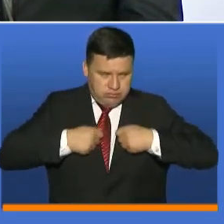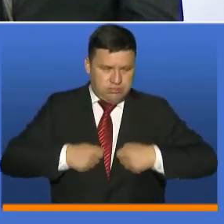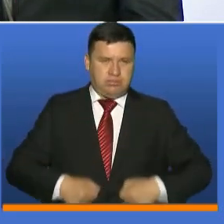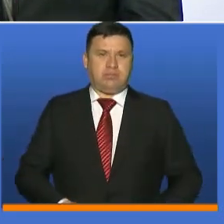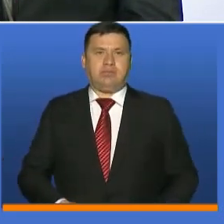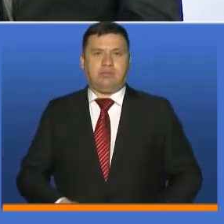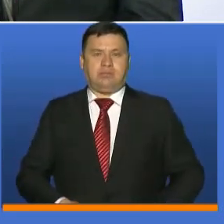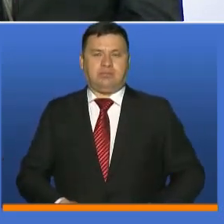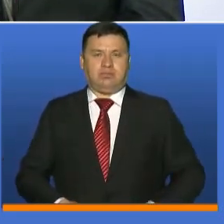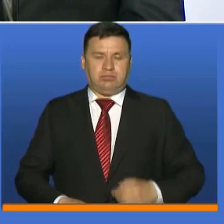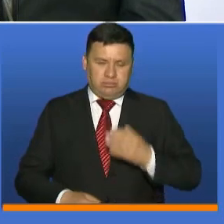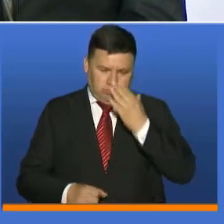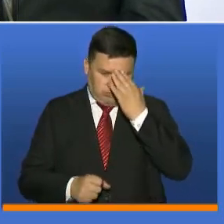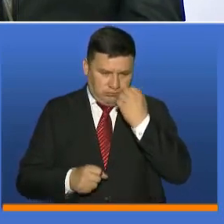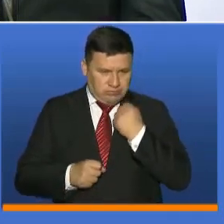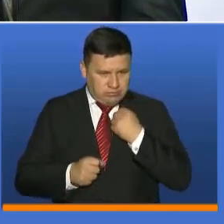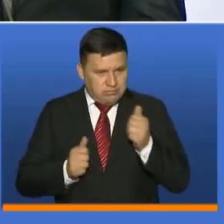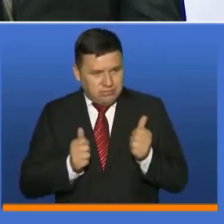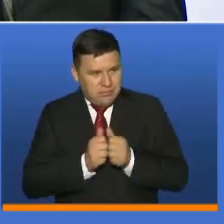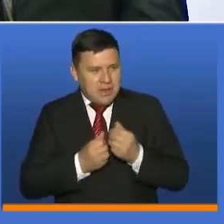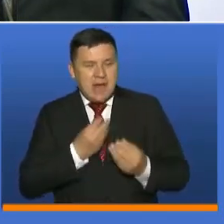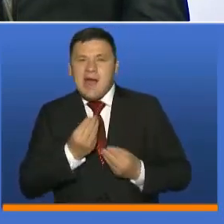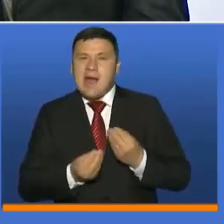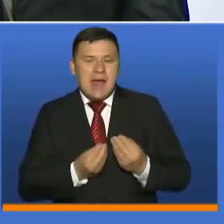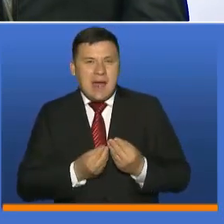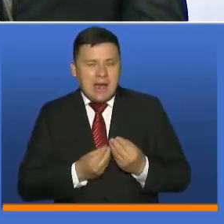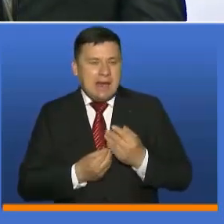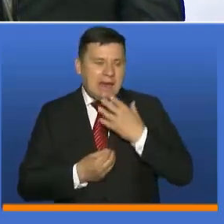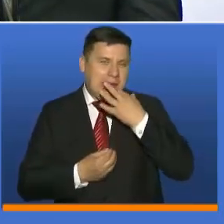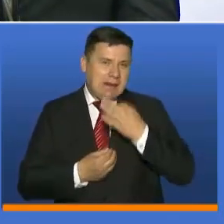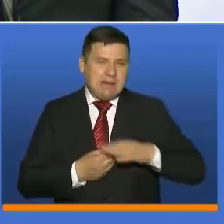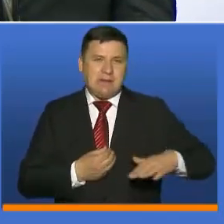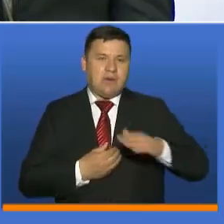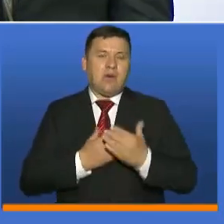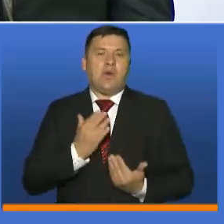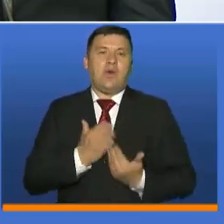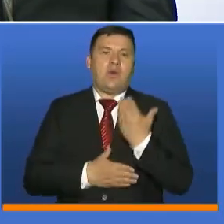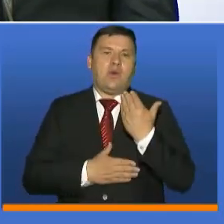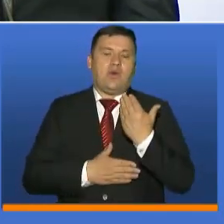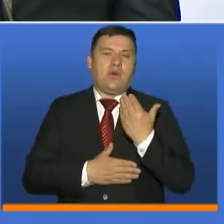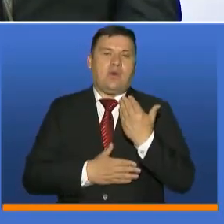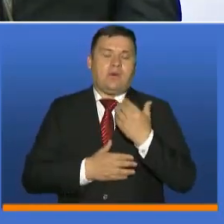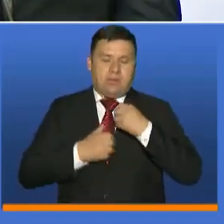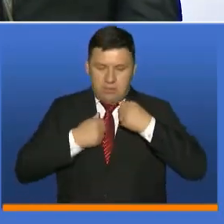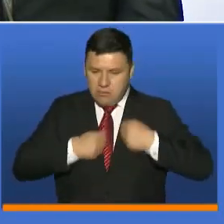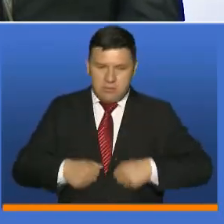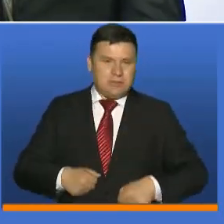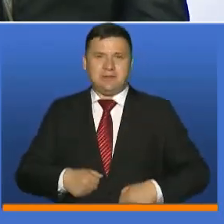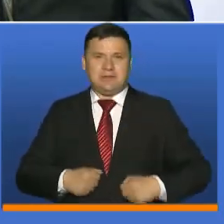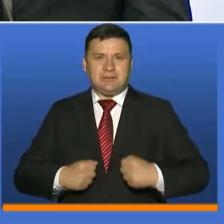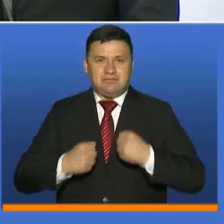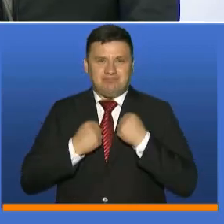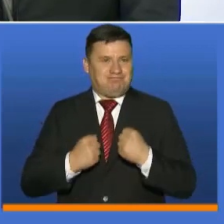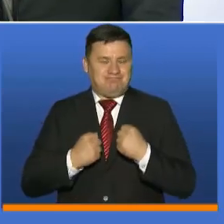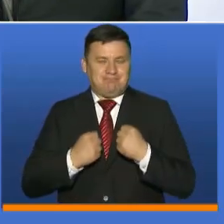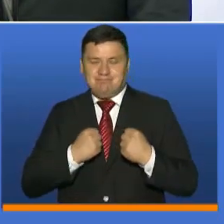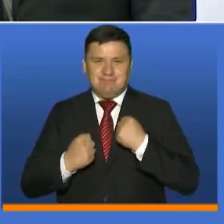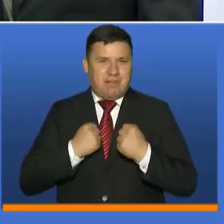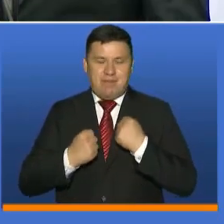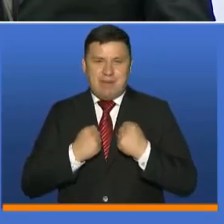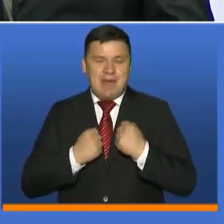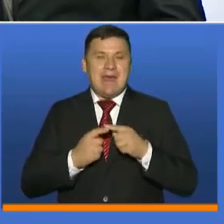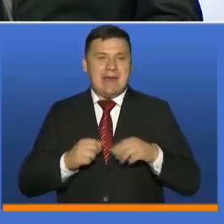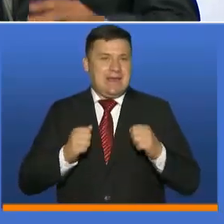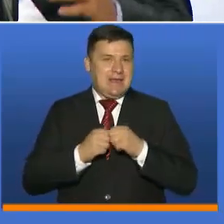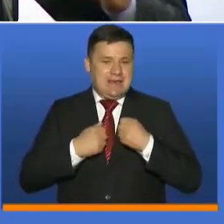hombres de la Armada Nacional y lo que hicieron fue crear un nuevo centro Sacúdete para La Bocana. Este centro